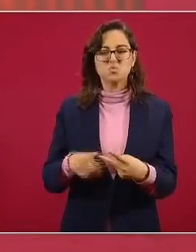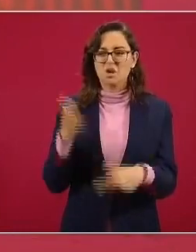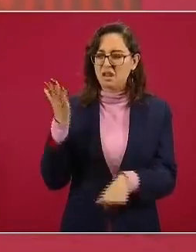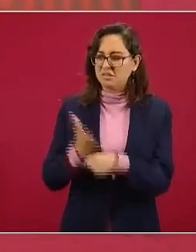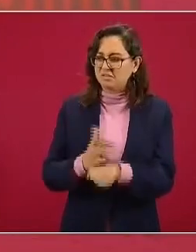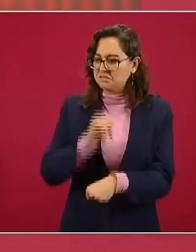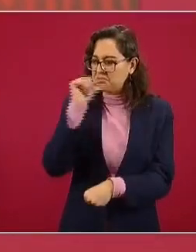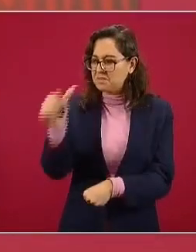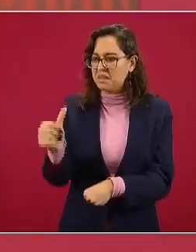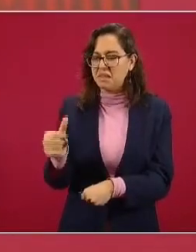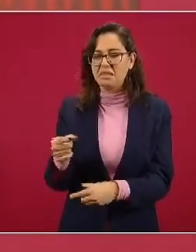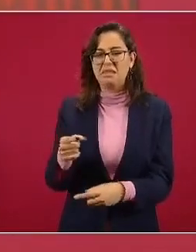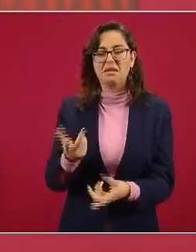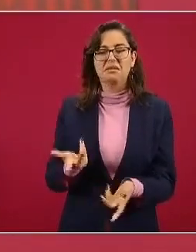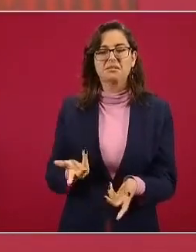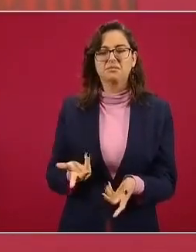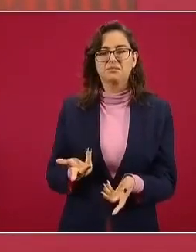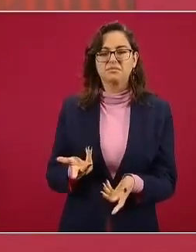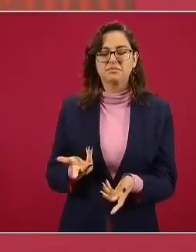impunidad,